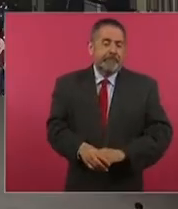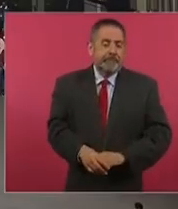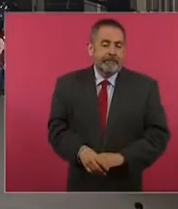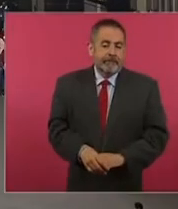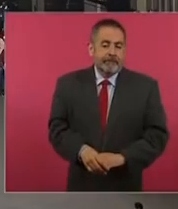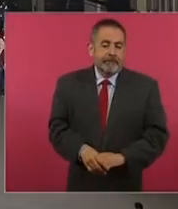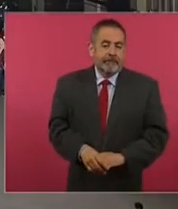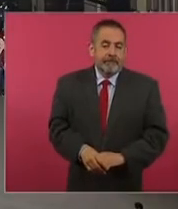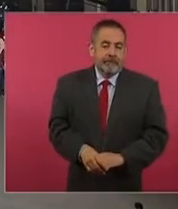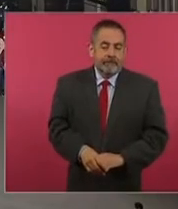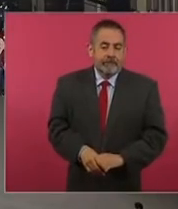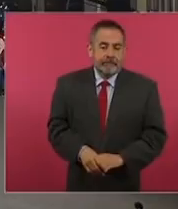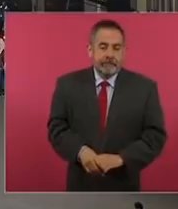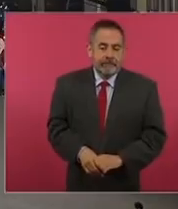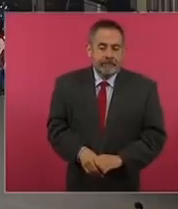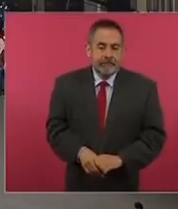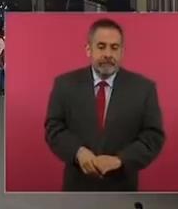Había un